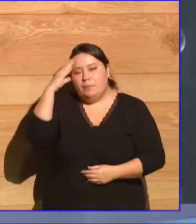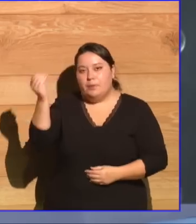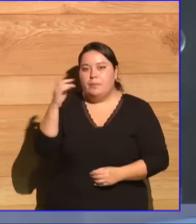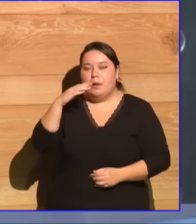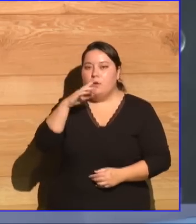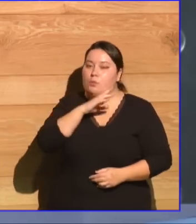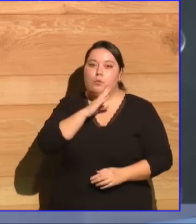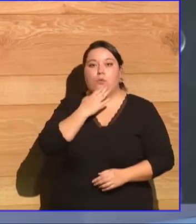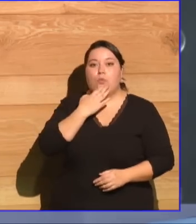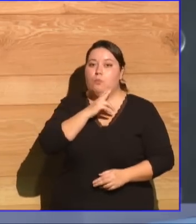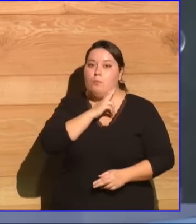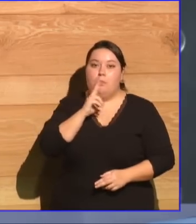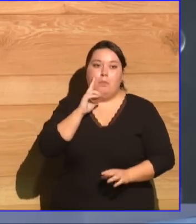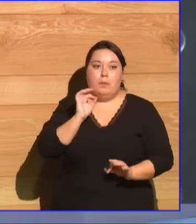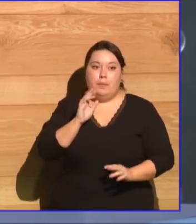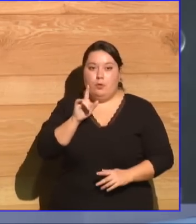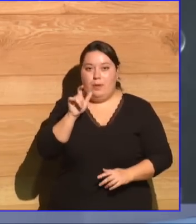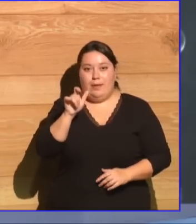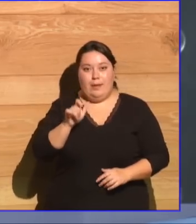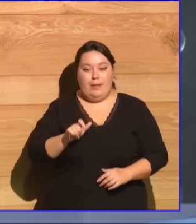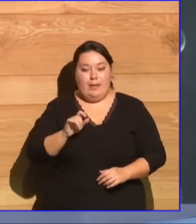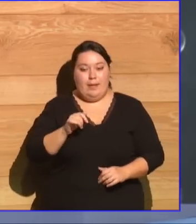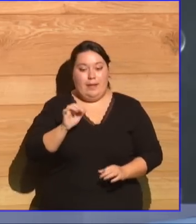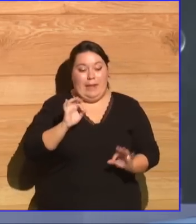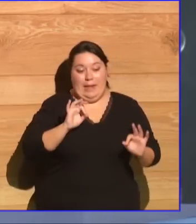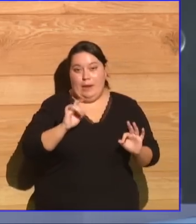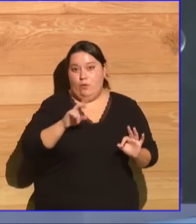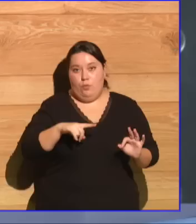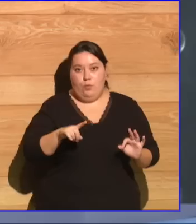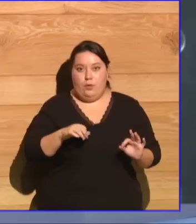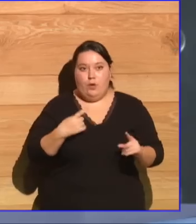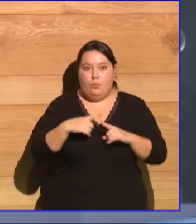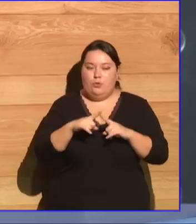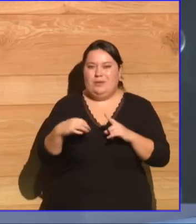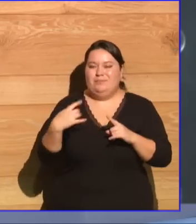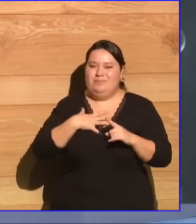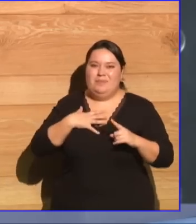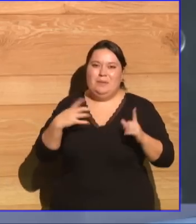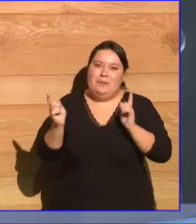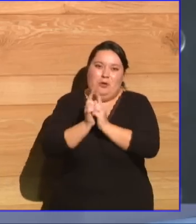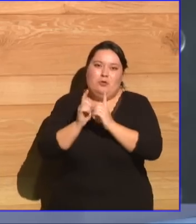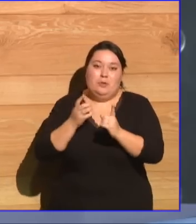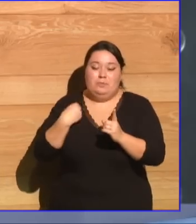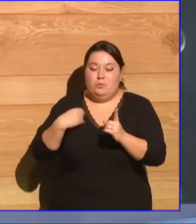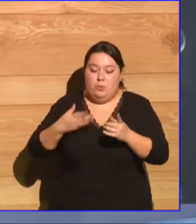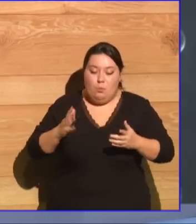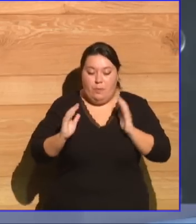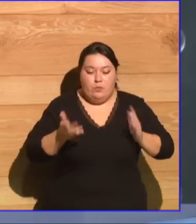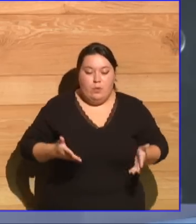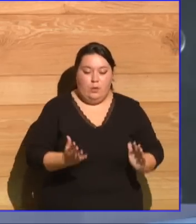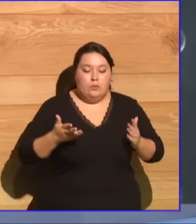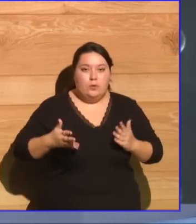madre, pero no él. Y genera determinadas antipatías y sobre todo conforme va teniendo hijos, que en el caso